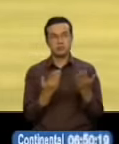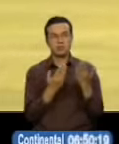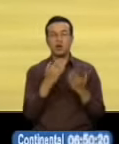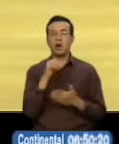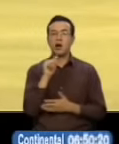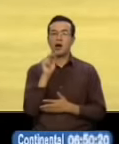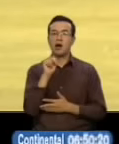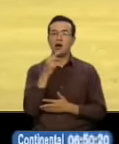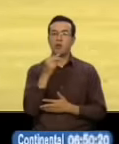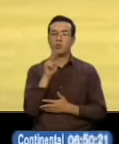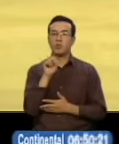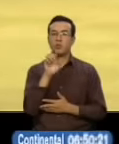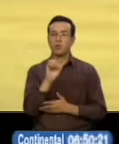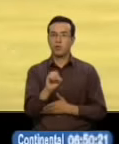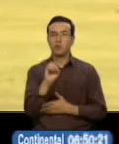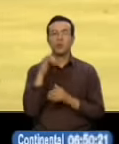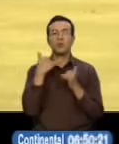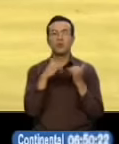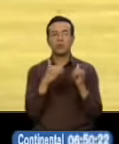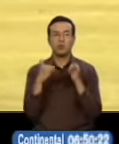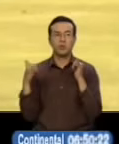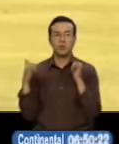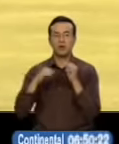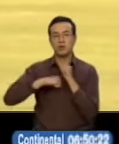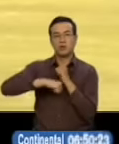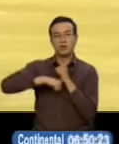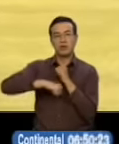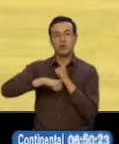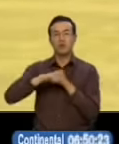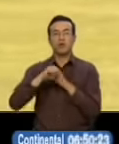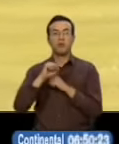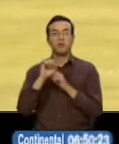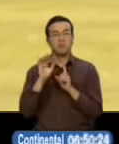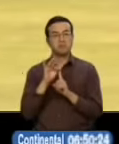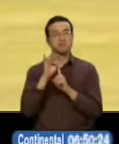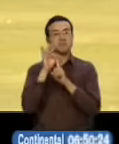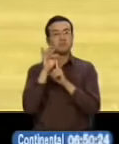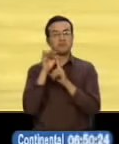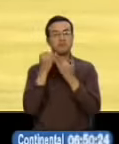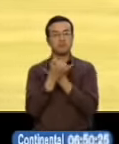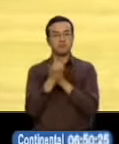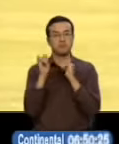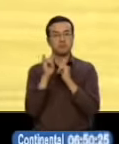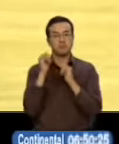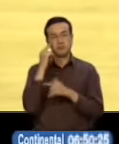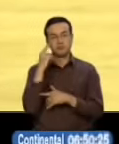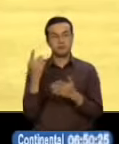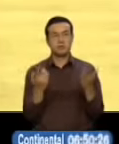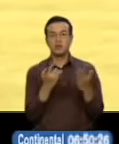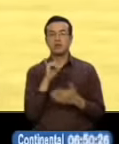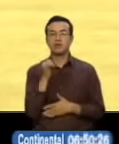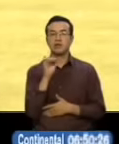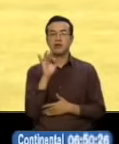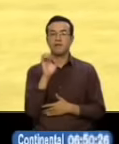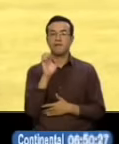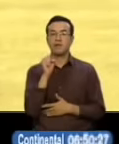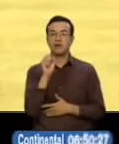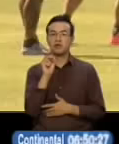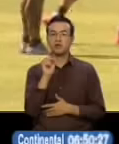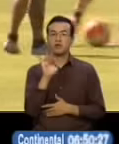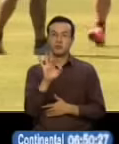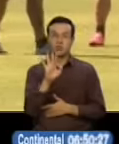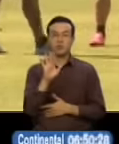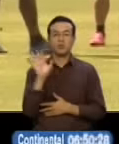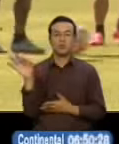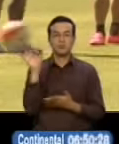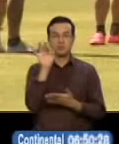Angulo, el jugador de Independiente, el delantero sensación de esta Copa Libertadores de América, y a Jefferson Orejuela, que de igual manera será parte del rol titular que